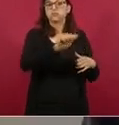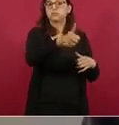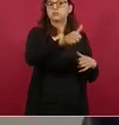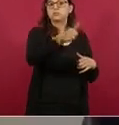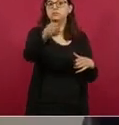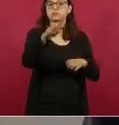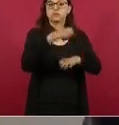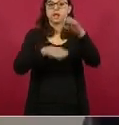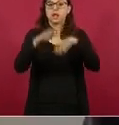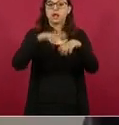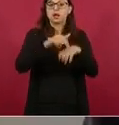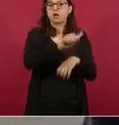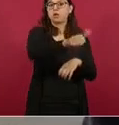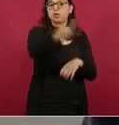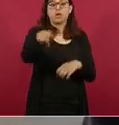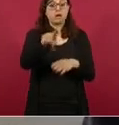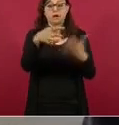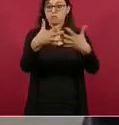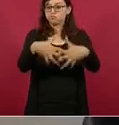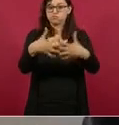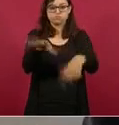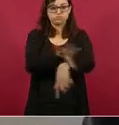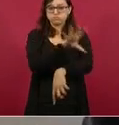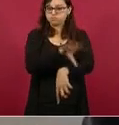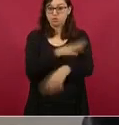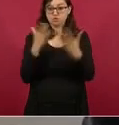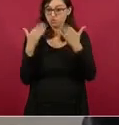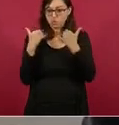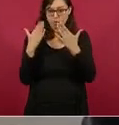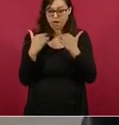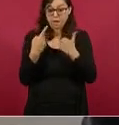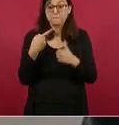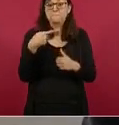que no producían energía, pero